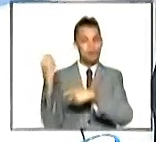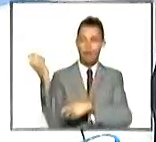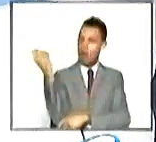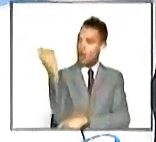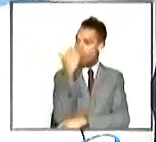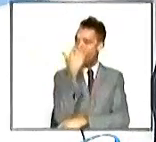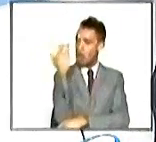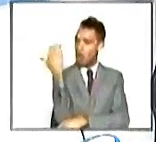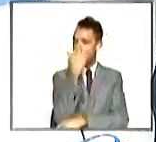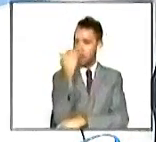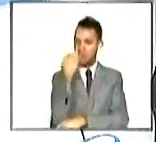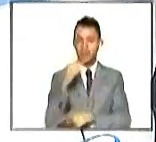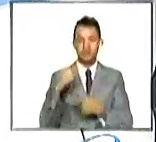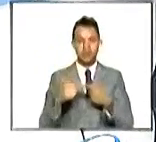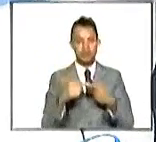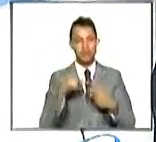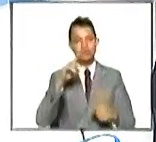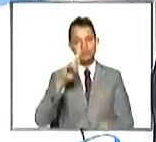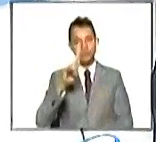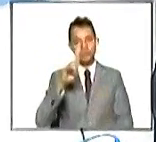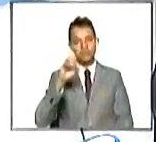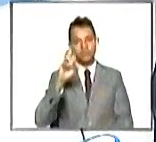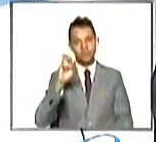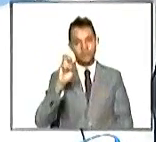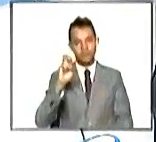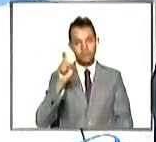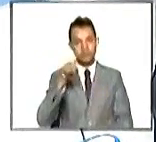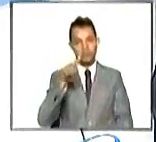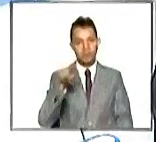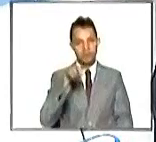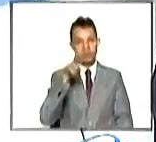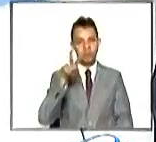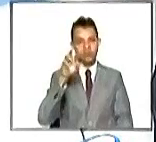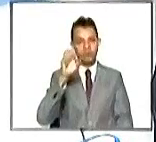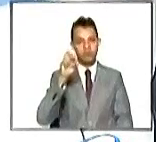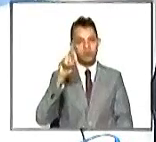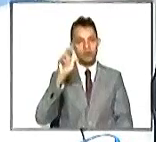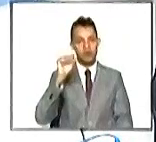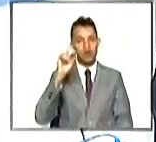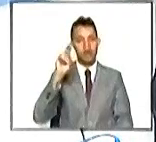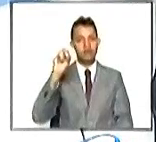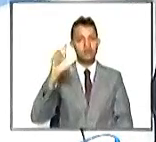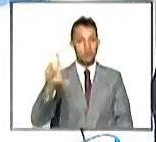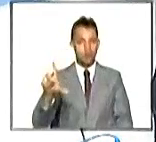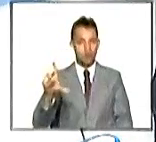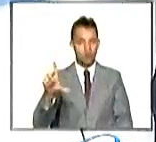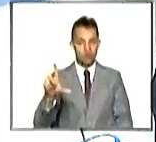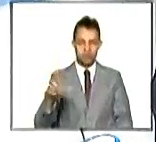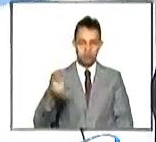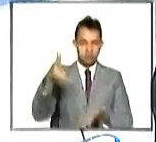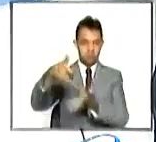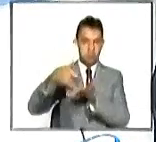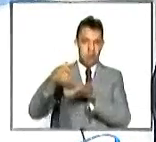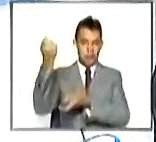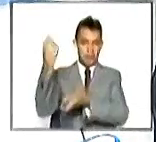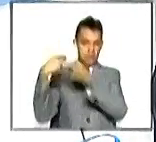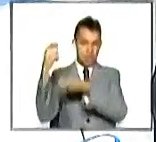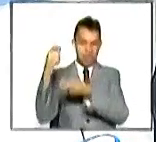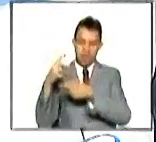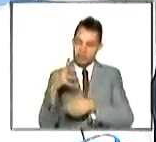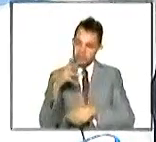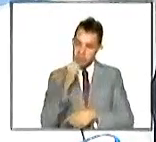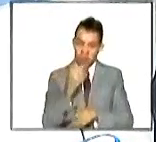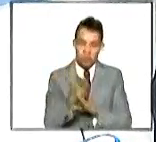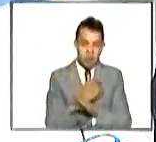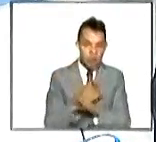Se ha hablado mucho del resveratrol. Han habido escándalos a nivel nacional por el resveratrol. Y una mujer muy famosa aquí tuvo problemas